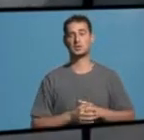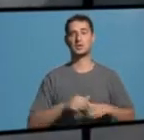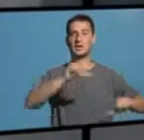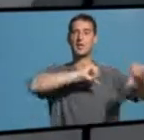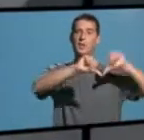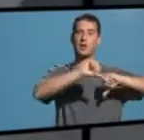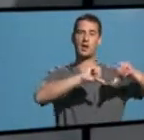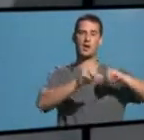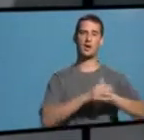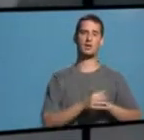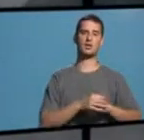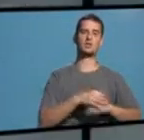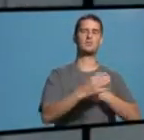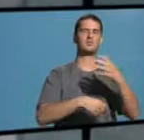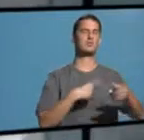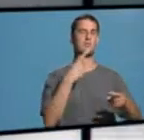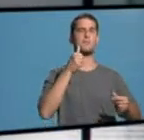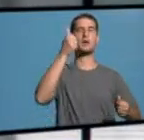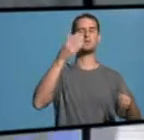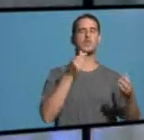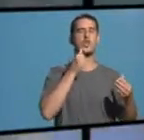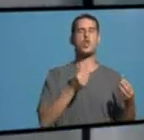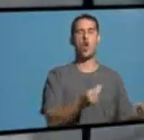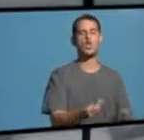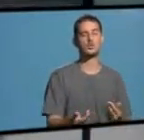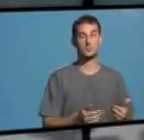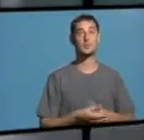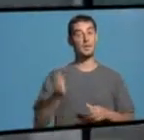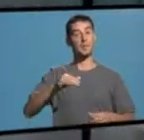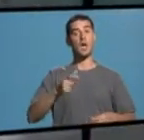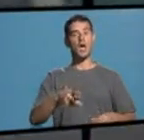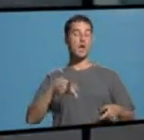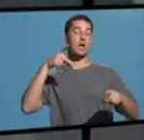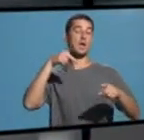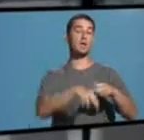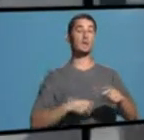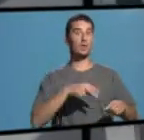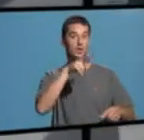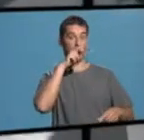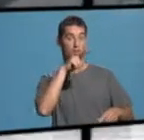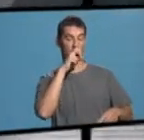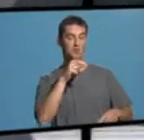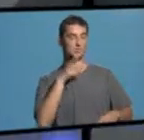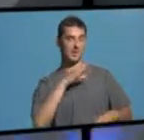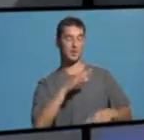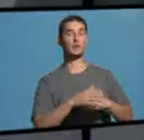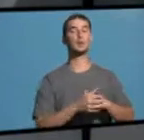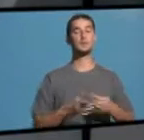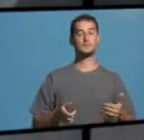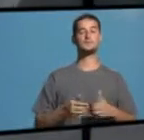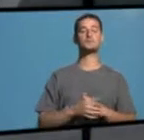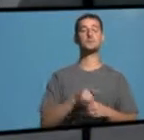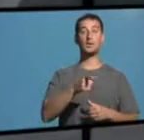químicos y una mayor producción de fango. Tamén conta cun dispositivo de eliminación de olores, secado de fangos e control automatizado. Que